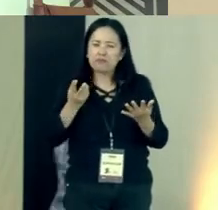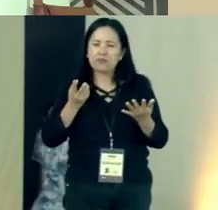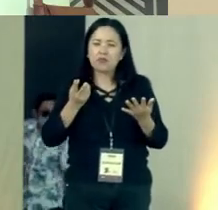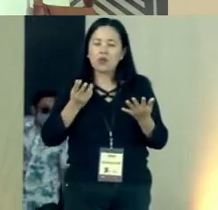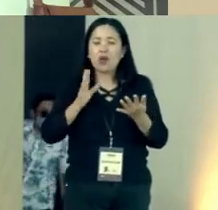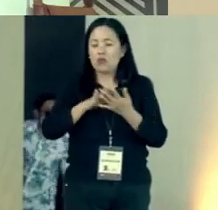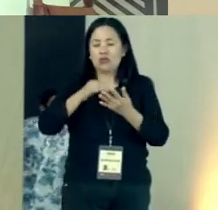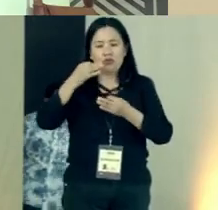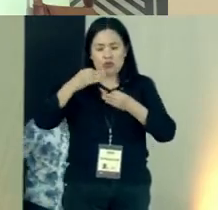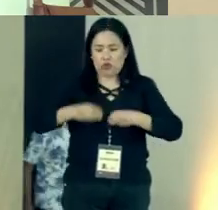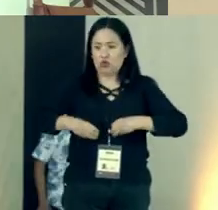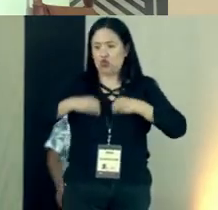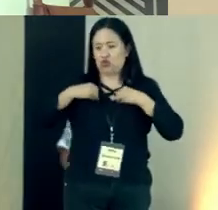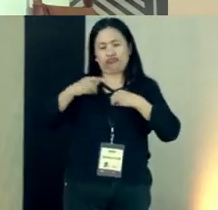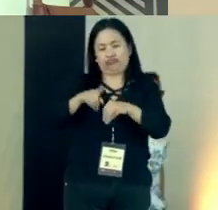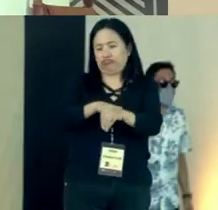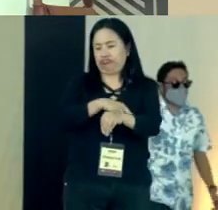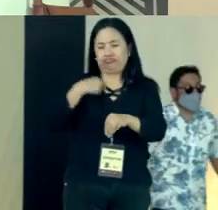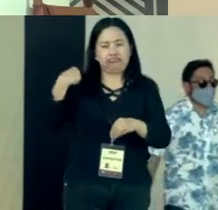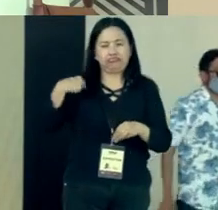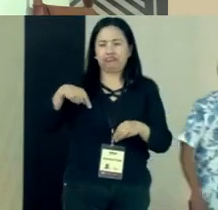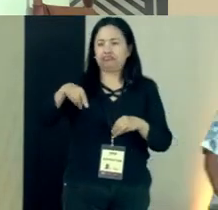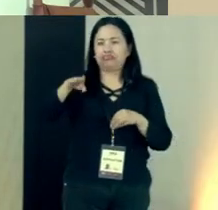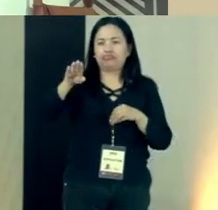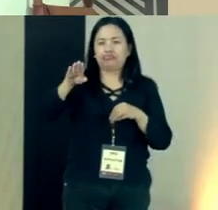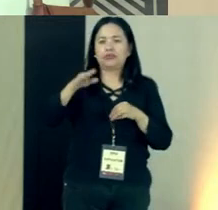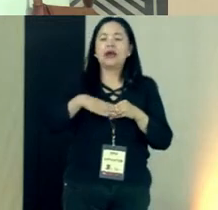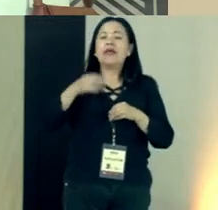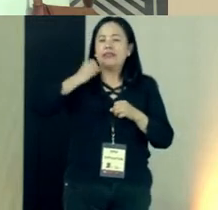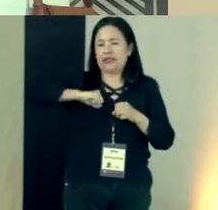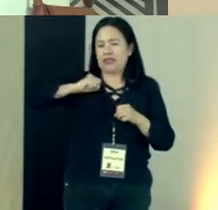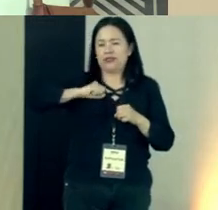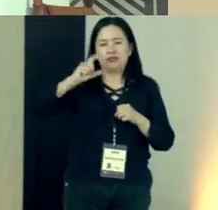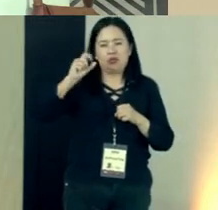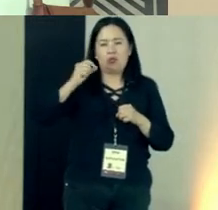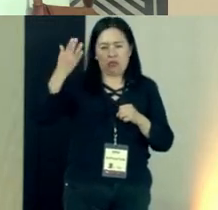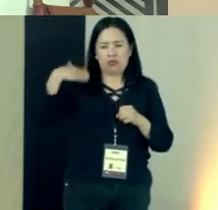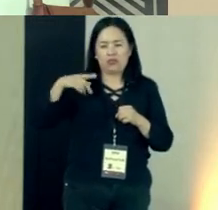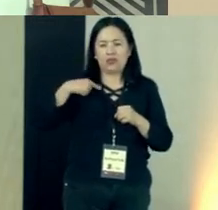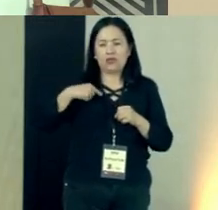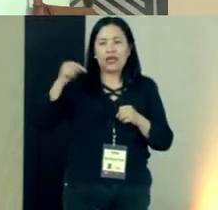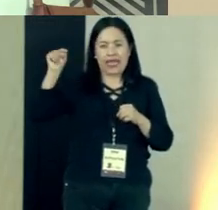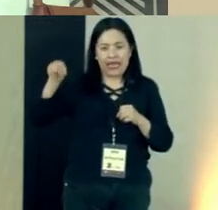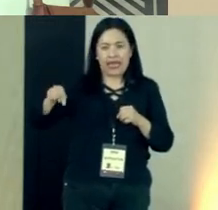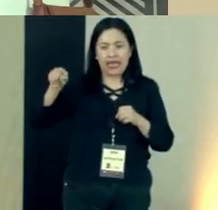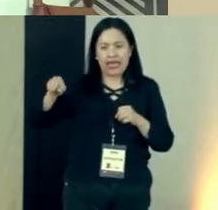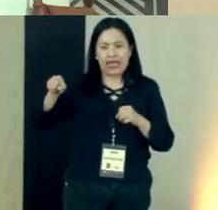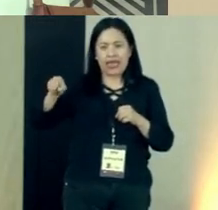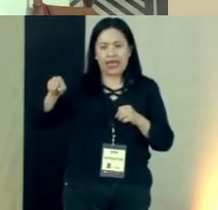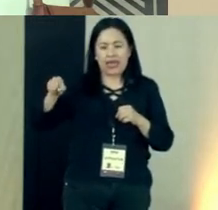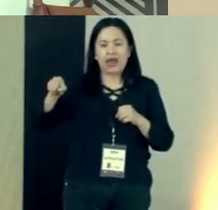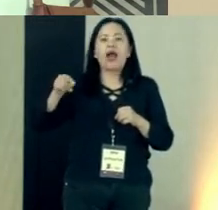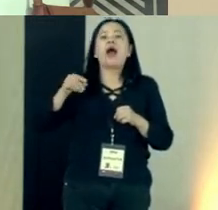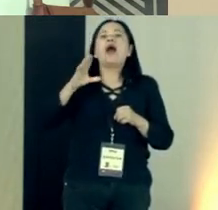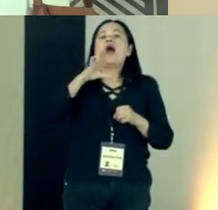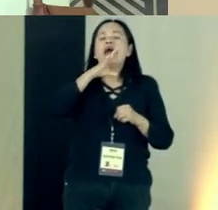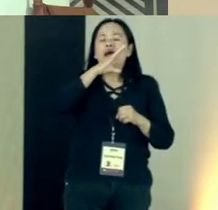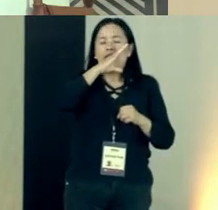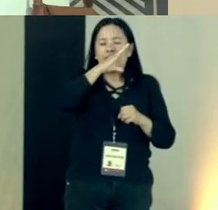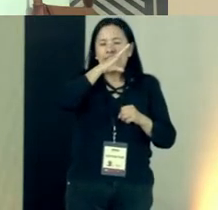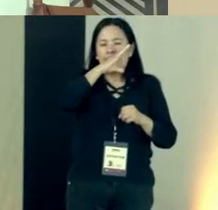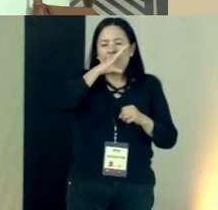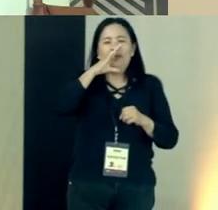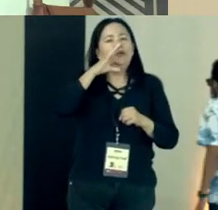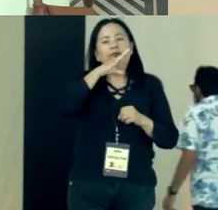su vida y del siglo XX también se invilizó el hecho de que Machado de Assis era afrodescendiente.